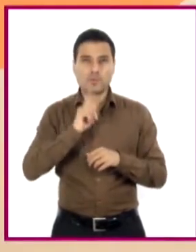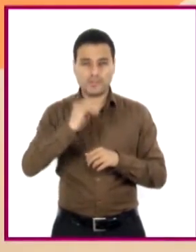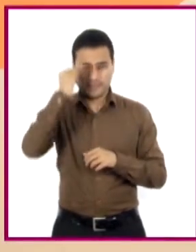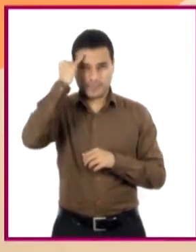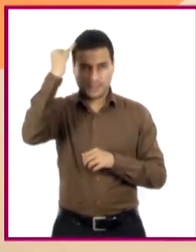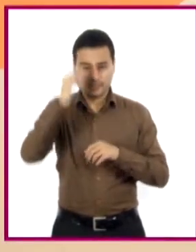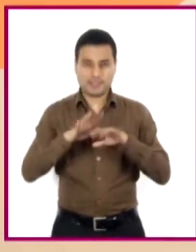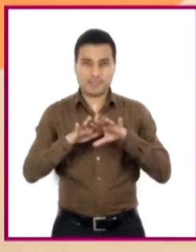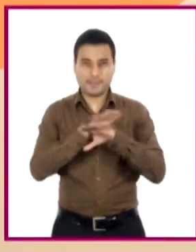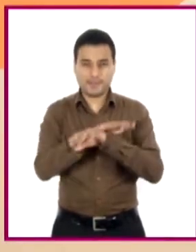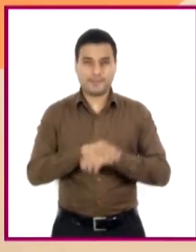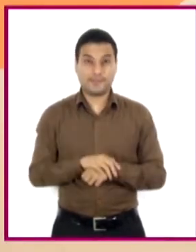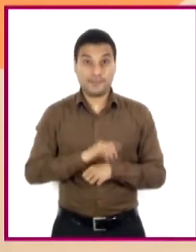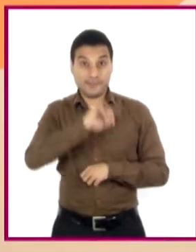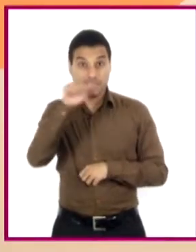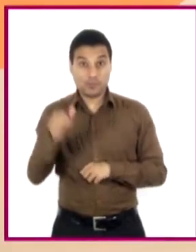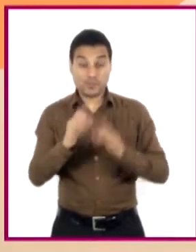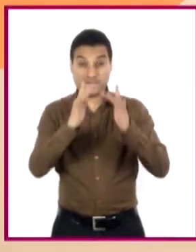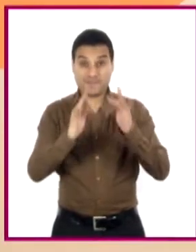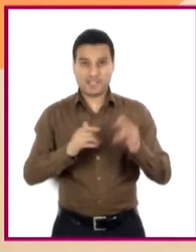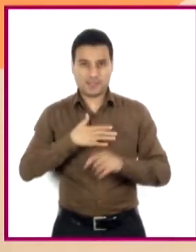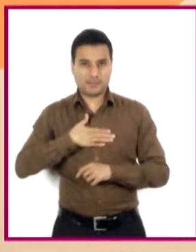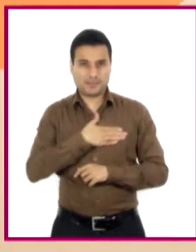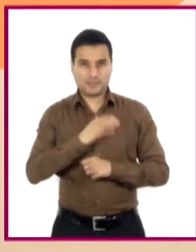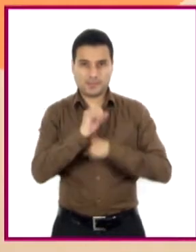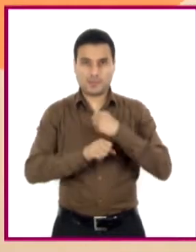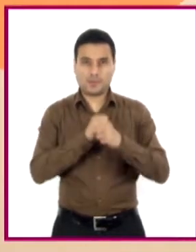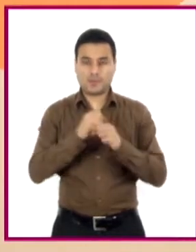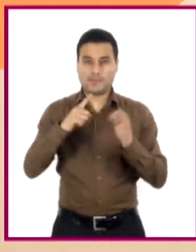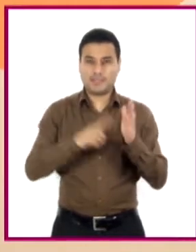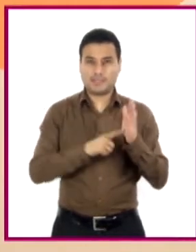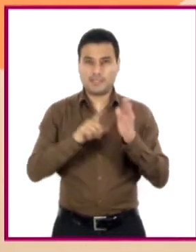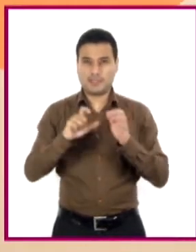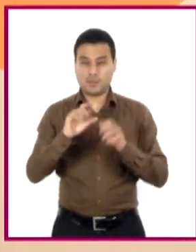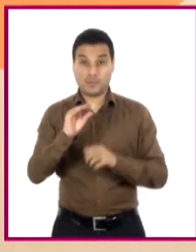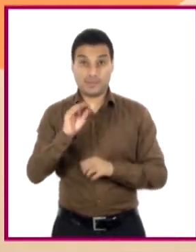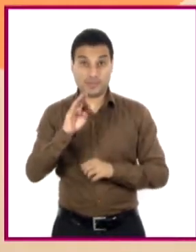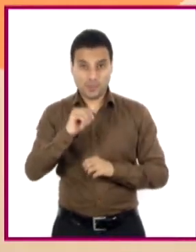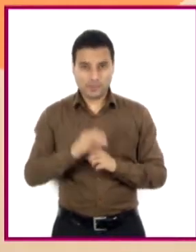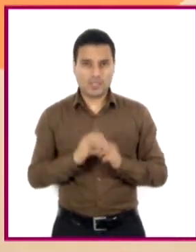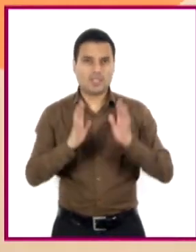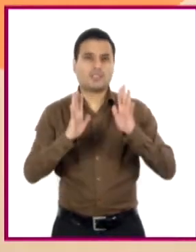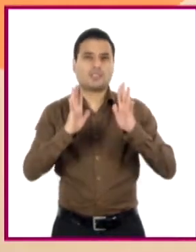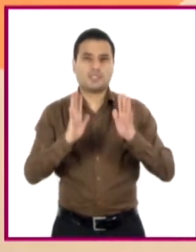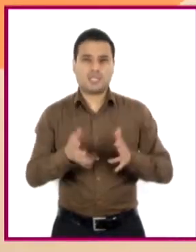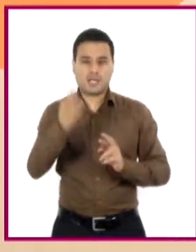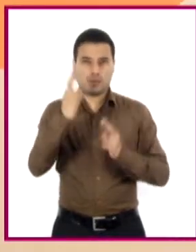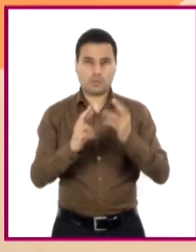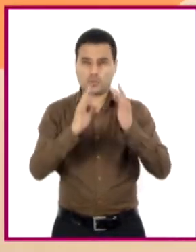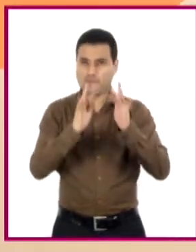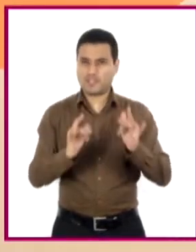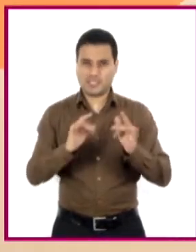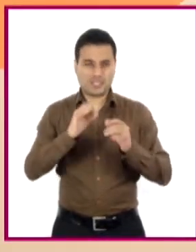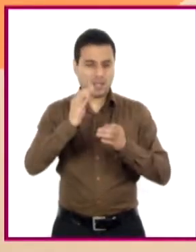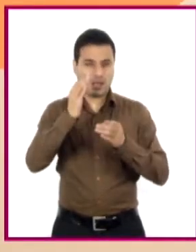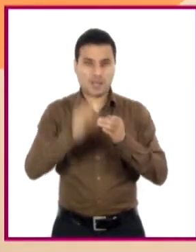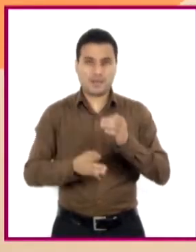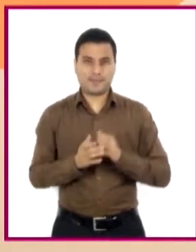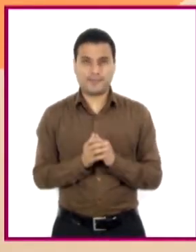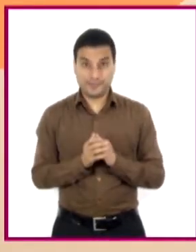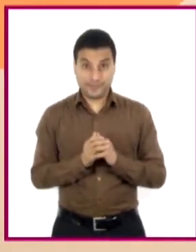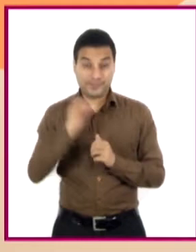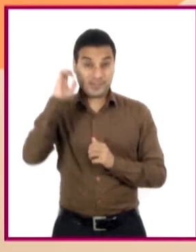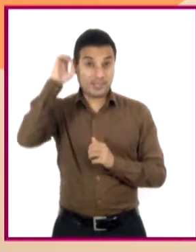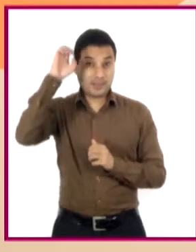Bonaparte asumió el gobierno de Francia en 1799, se consolidó la Revolución Francesa y el Imperio